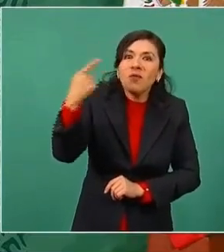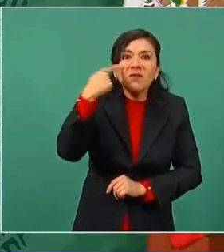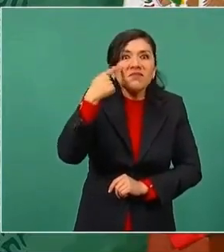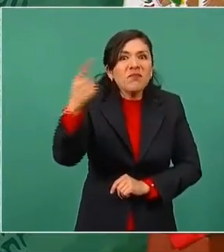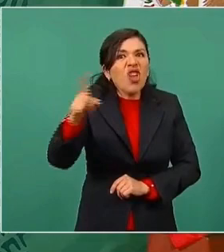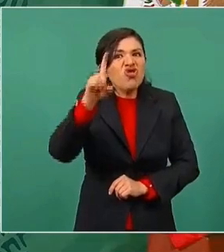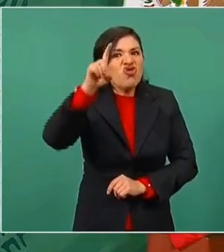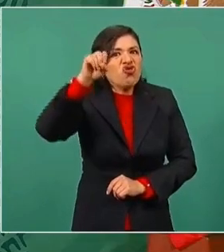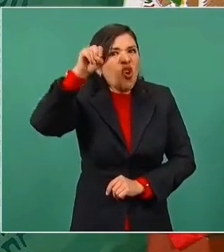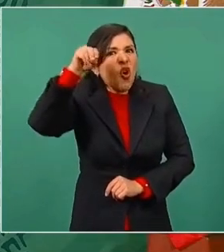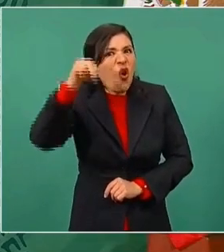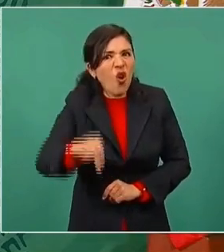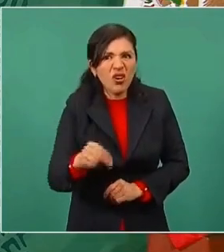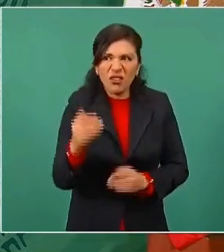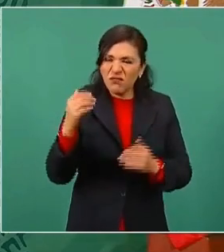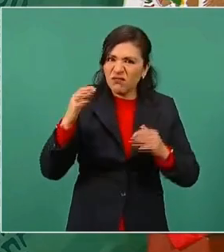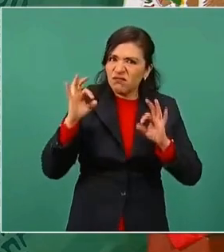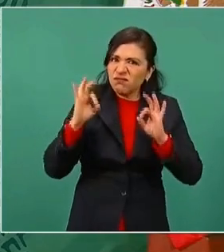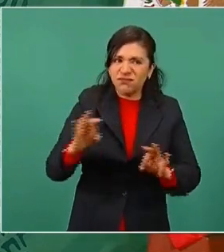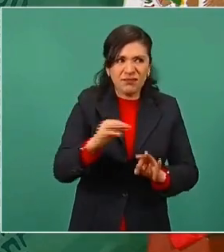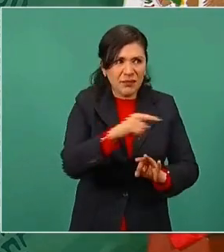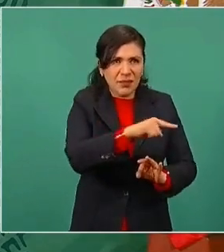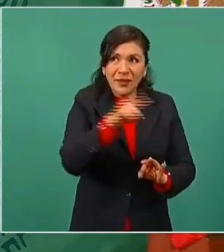un reverendo ladrón.